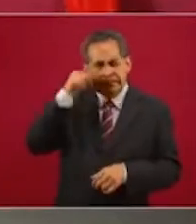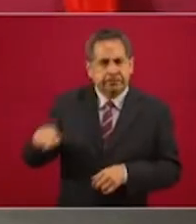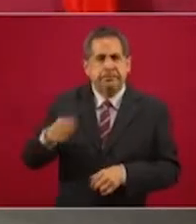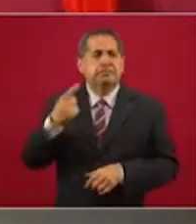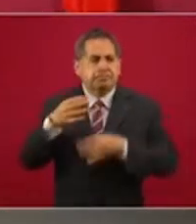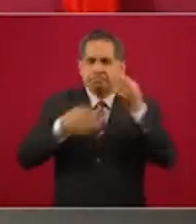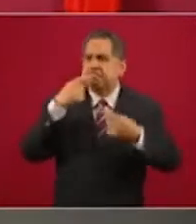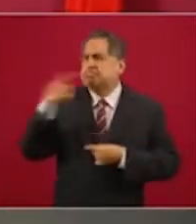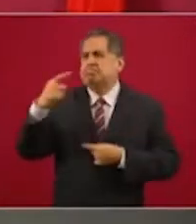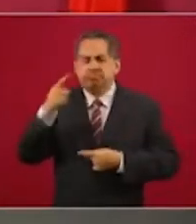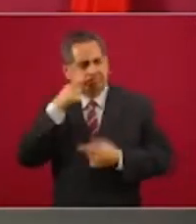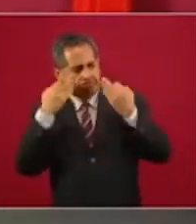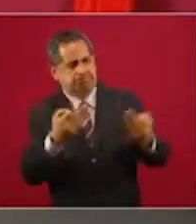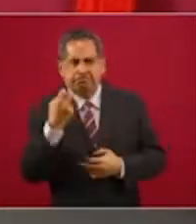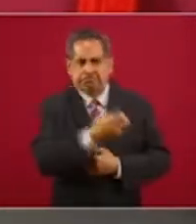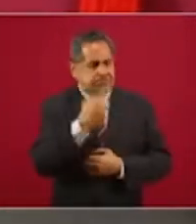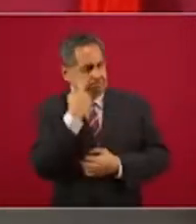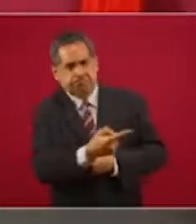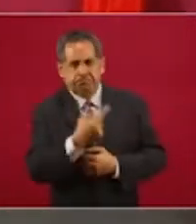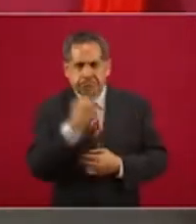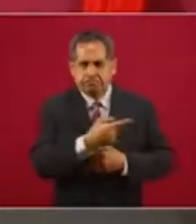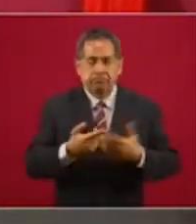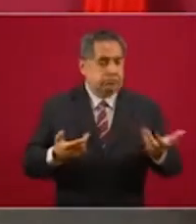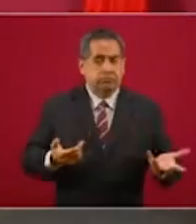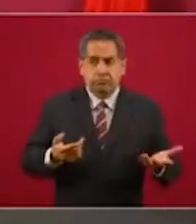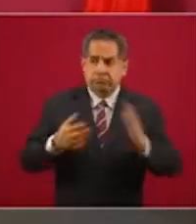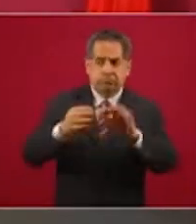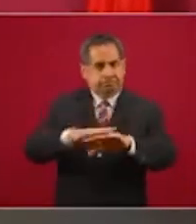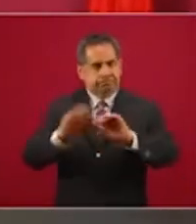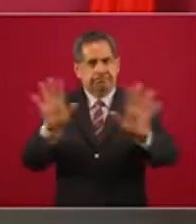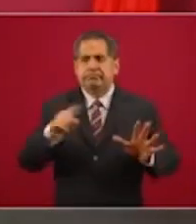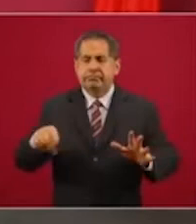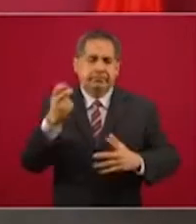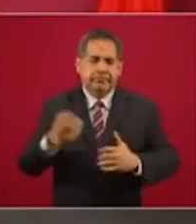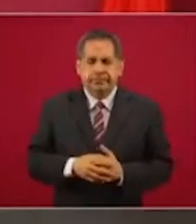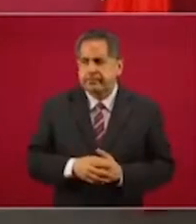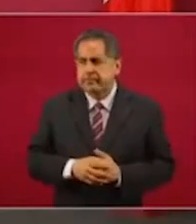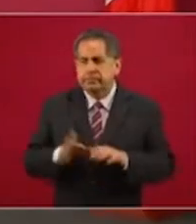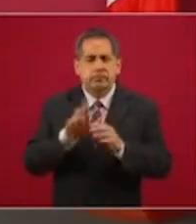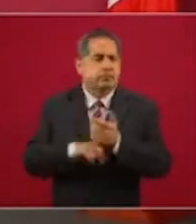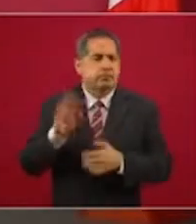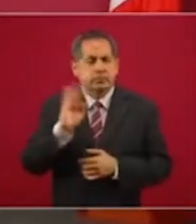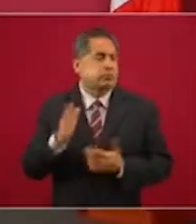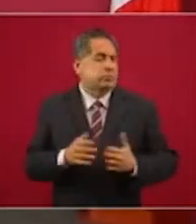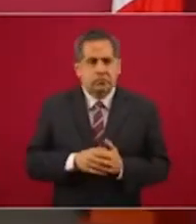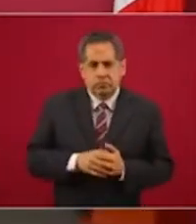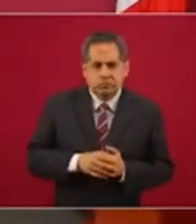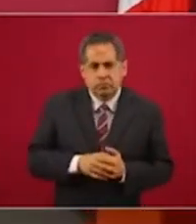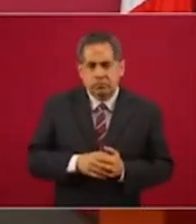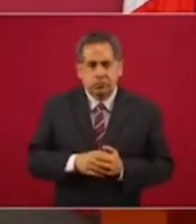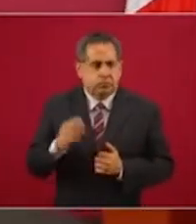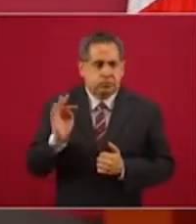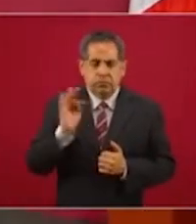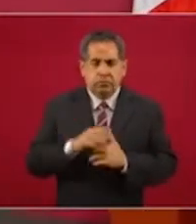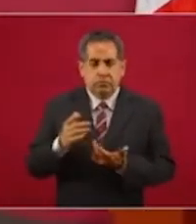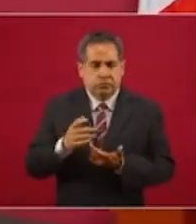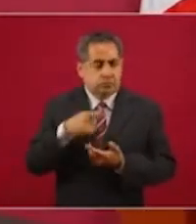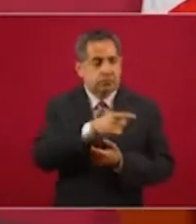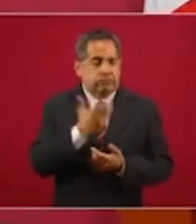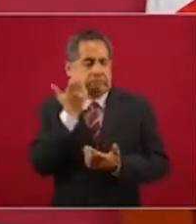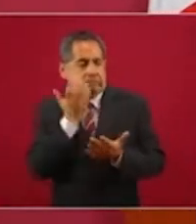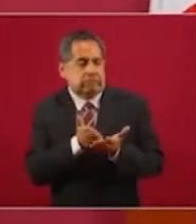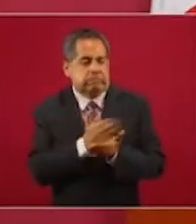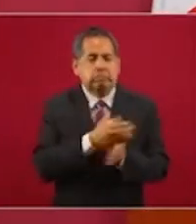denunciando que se siga haciendo público si no se actúa y si se ve que hay